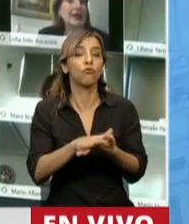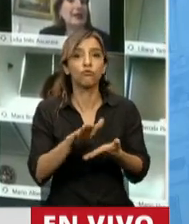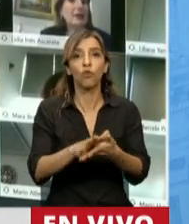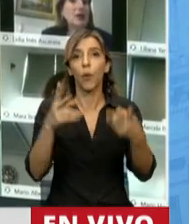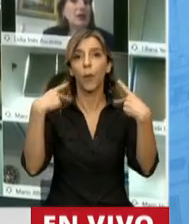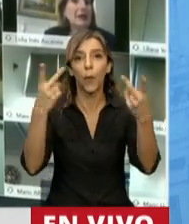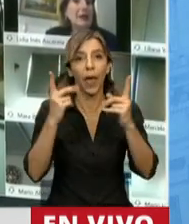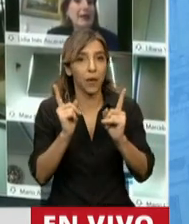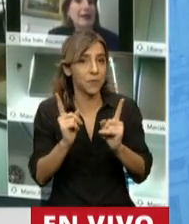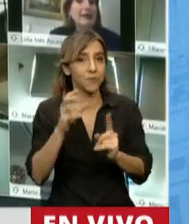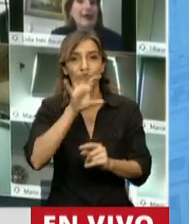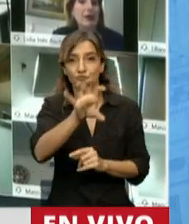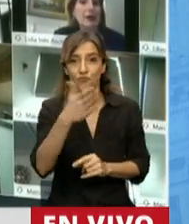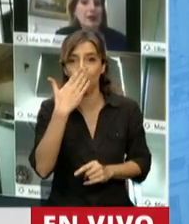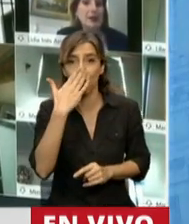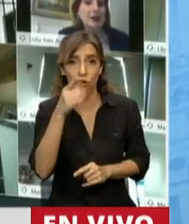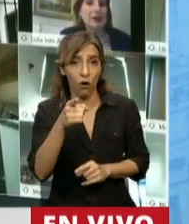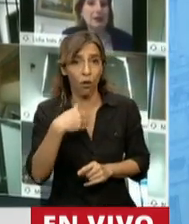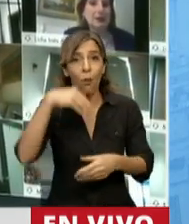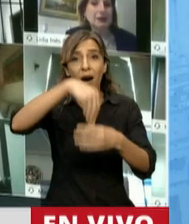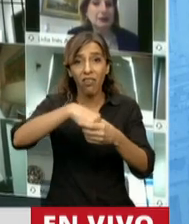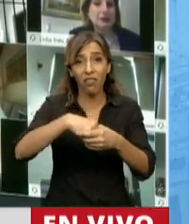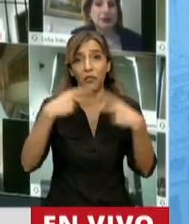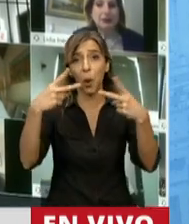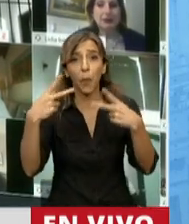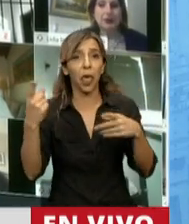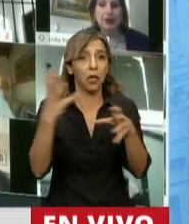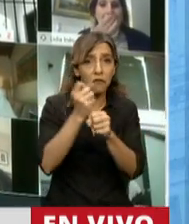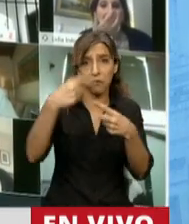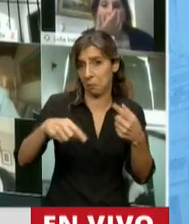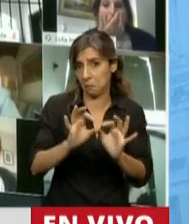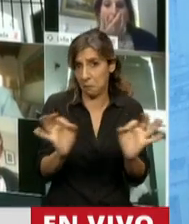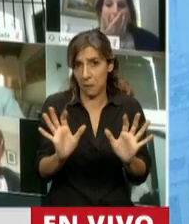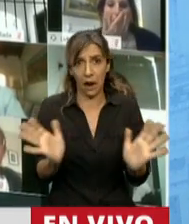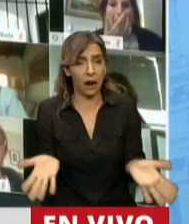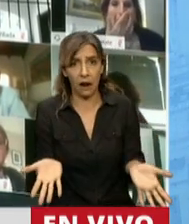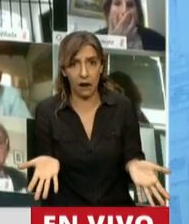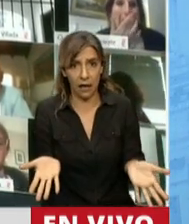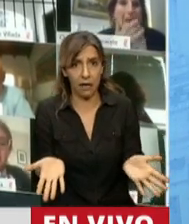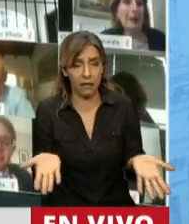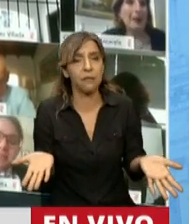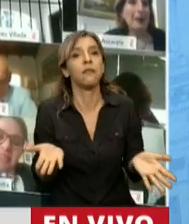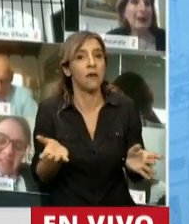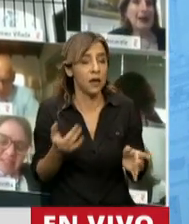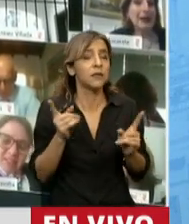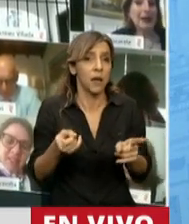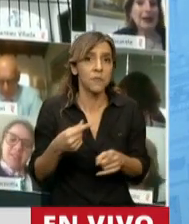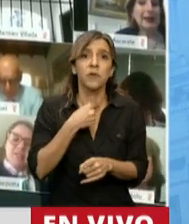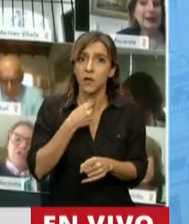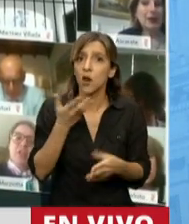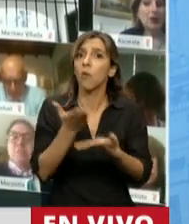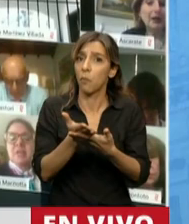transporte interurbano más los problemas de la ciudad capital. También quiero celebrar, por supuesto, los fondos para la universidad, pero estos